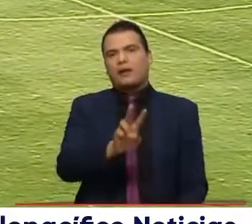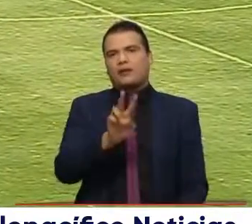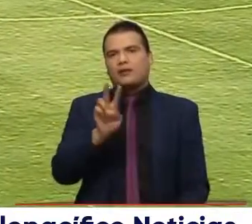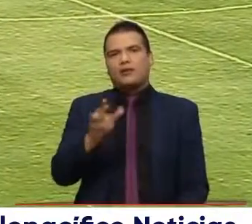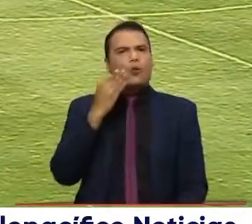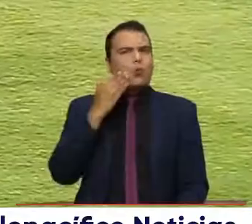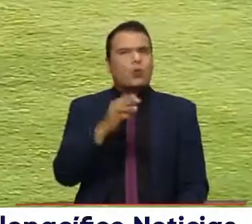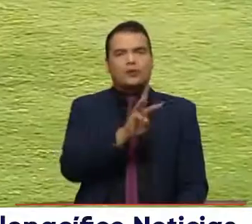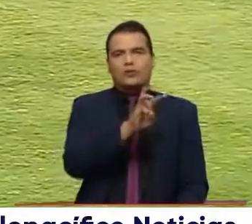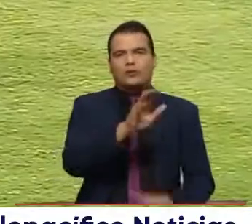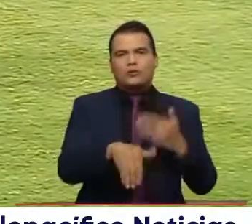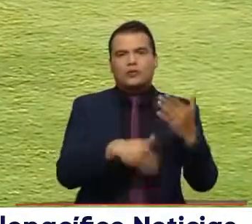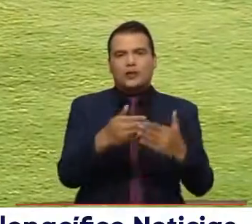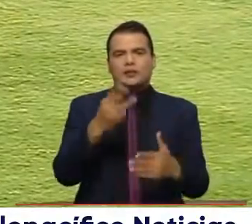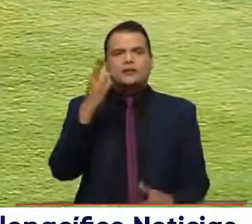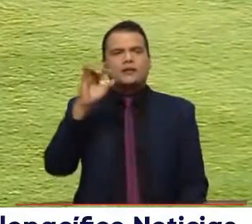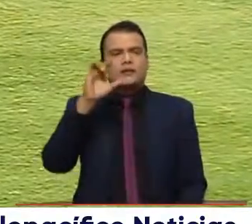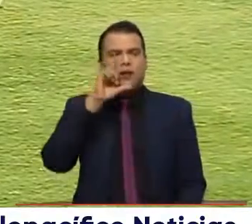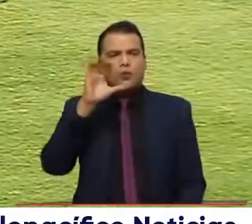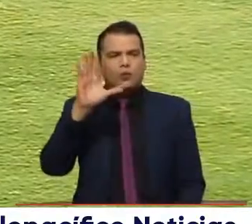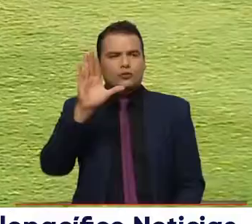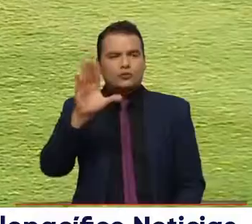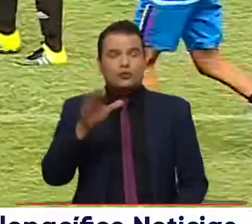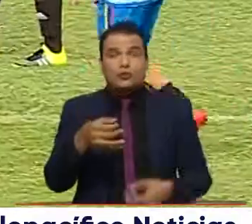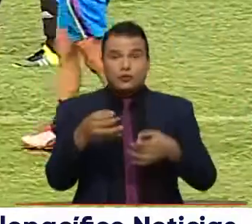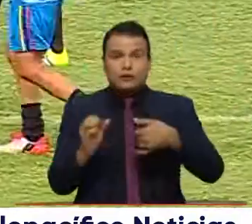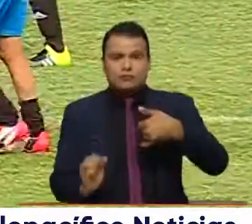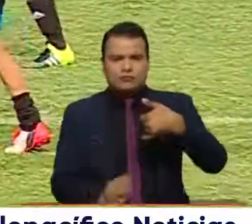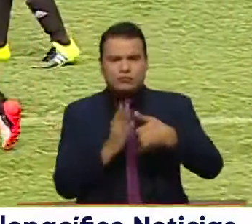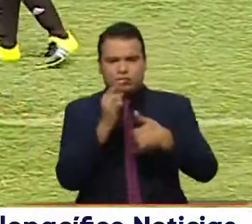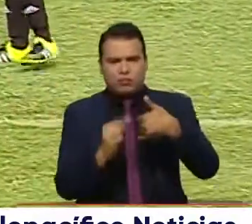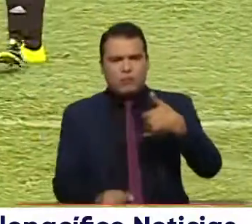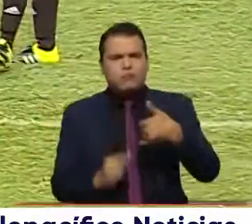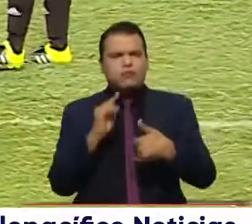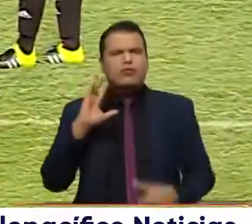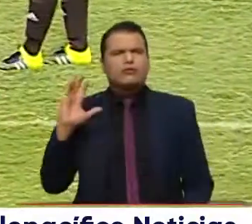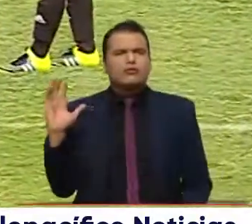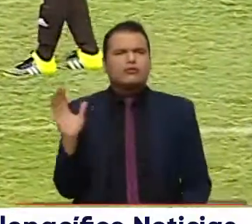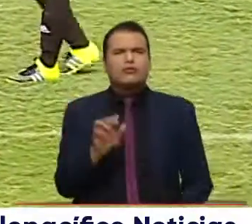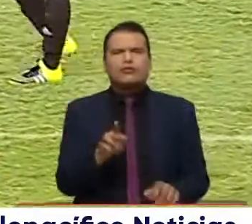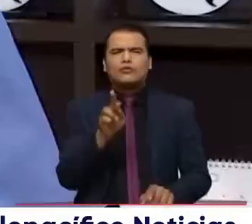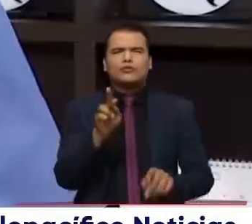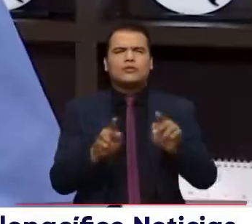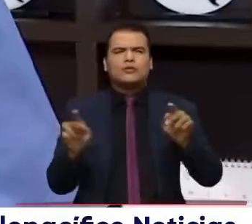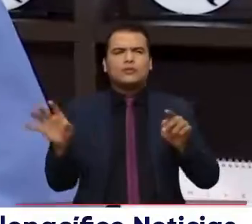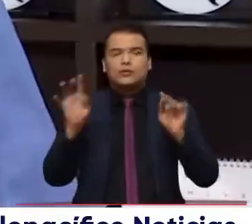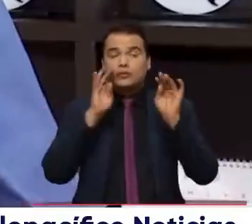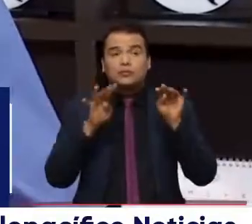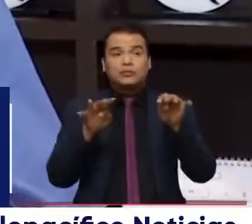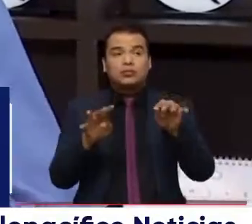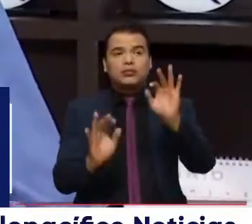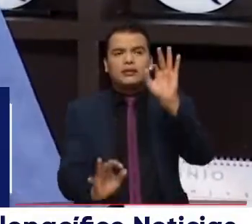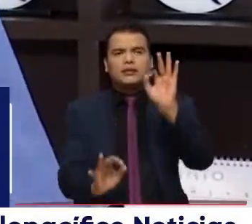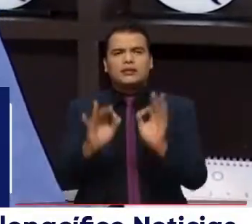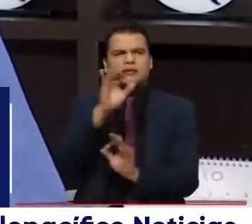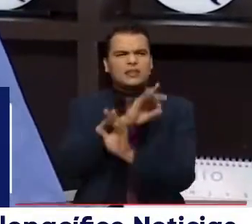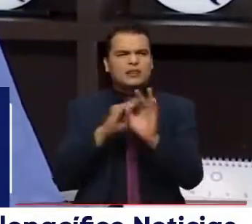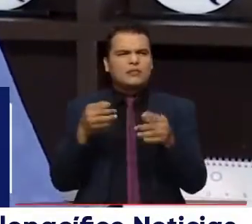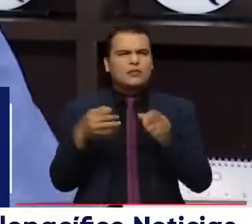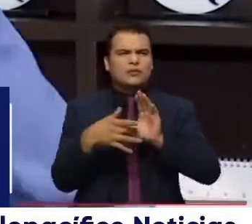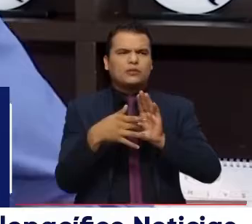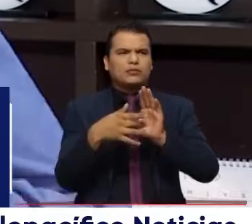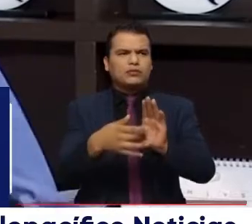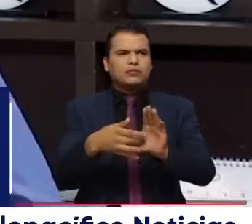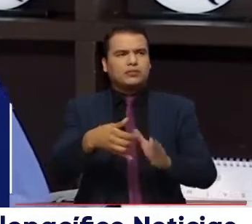entre el 8 y 30 de julio. Todo el suroccidente colombiano, toda la teleaudiencia de Telepacífico va a poder disfrutar la